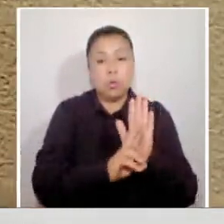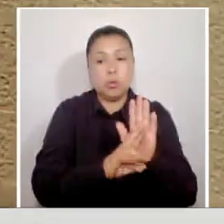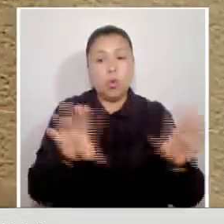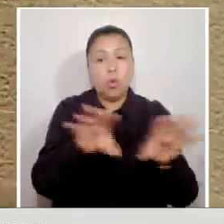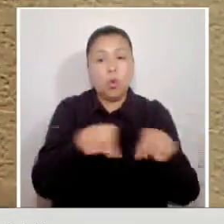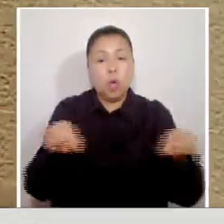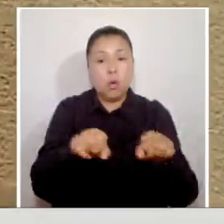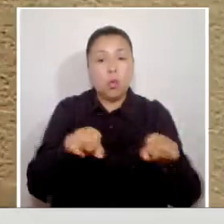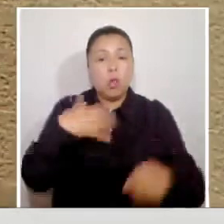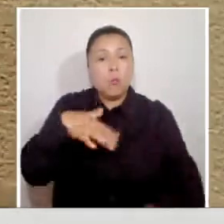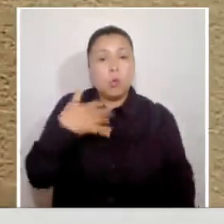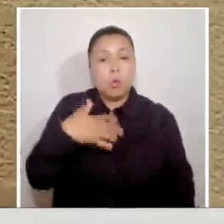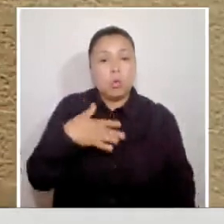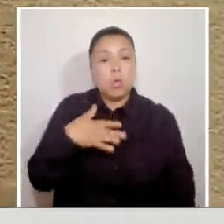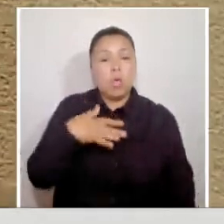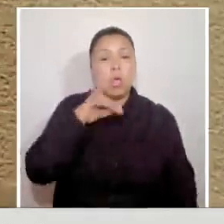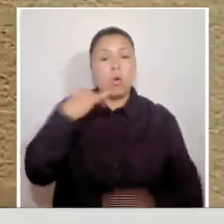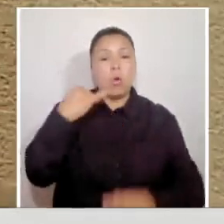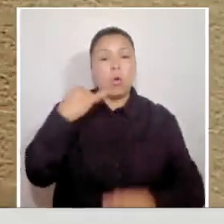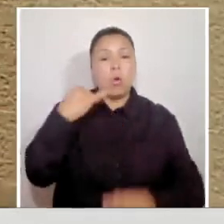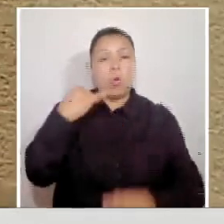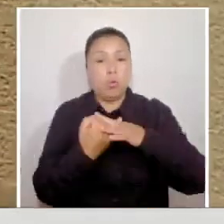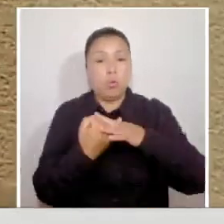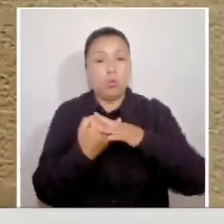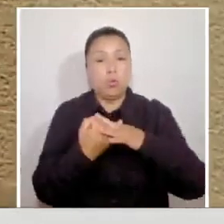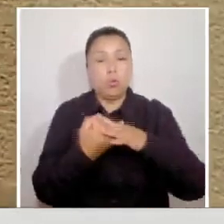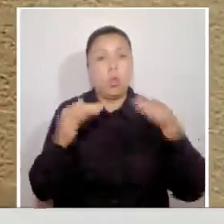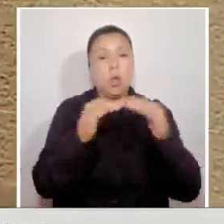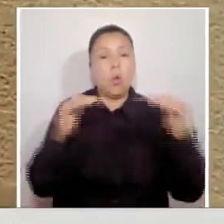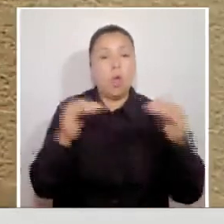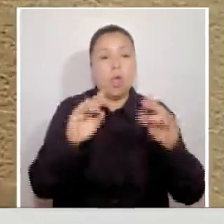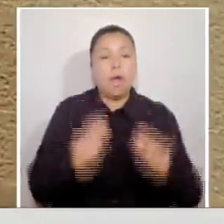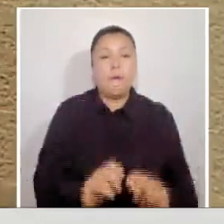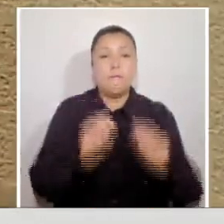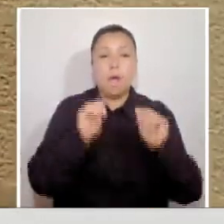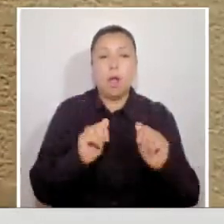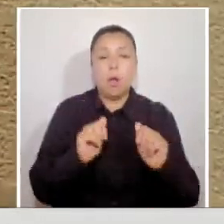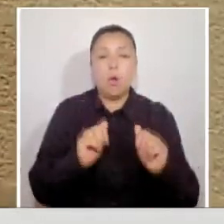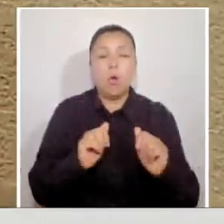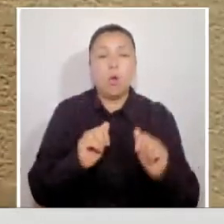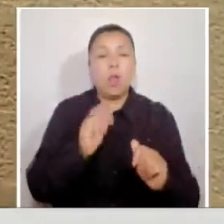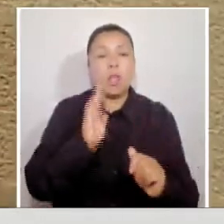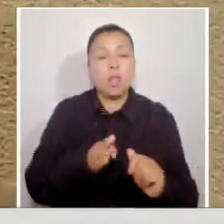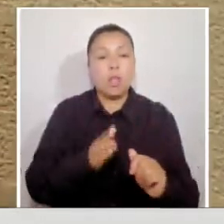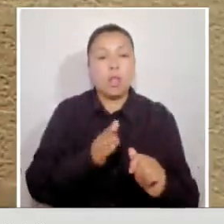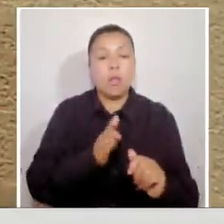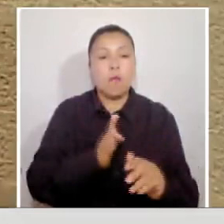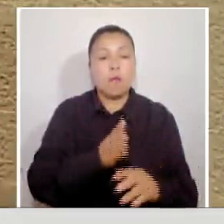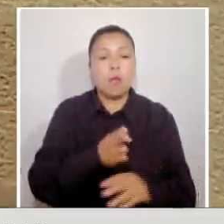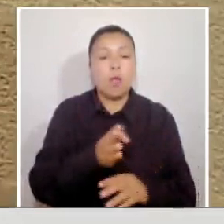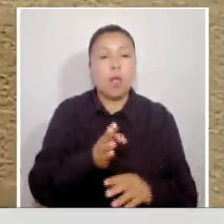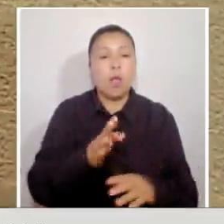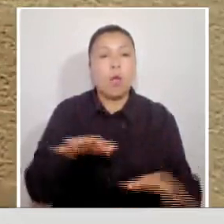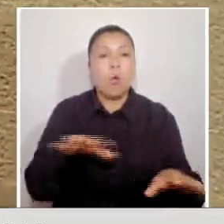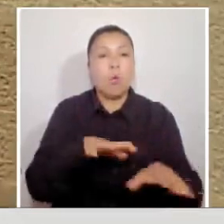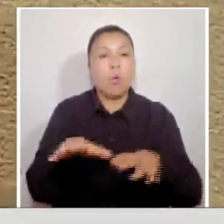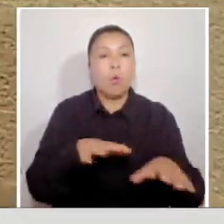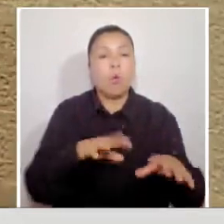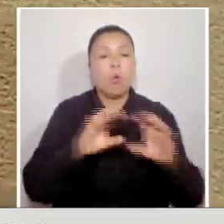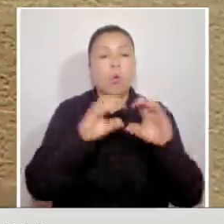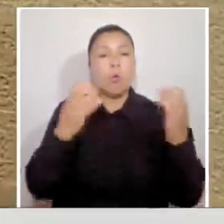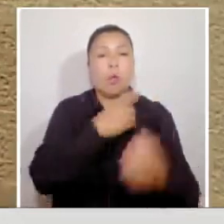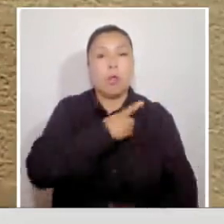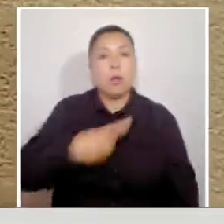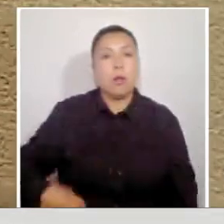fundamental con la inclusión y la equidad y valores que deben guiar nuestra acción como cámara de diputados Yo